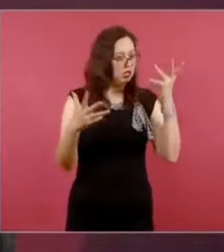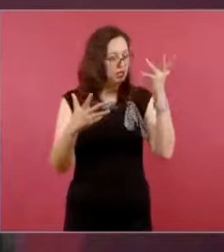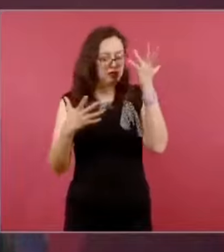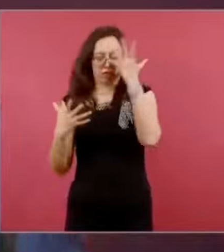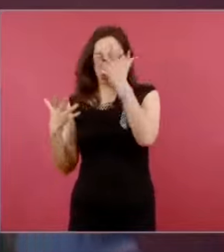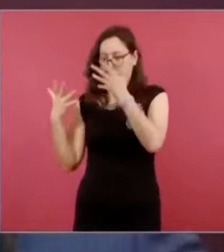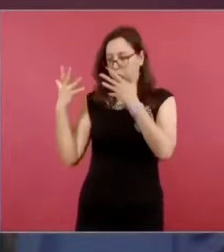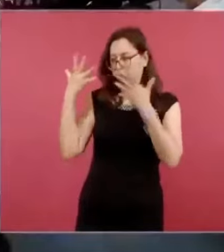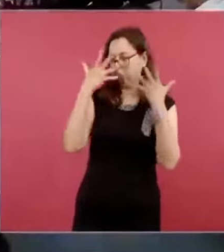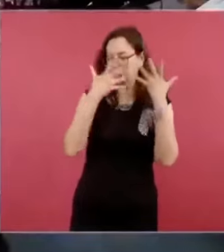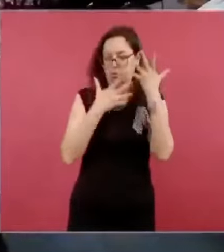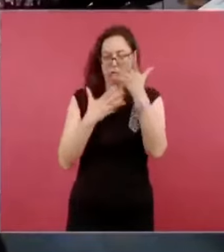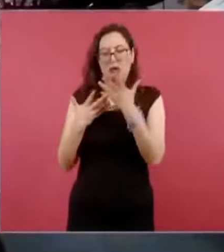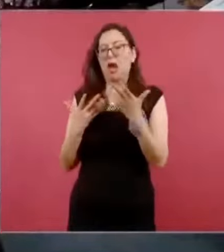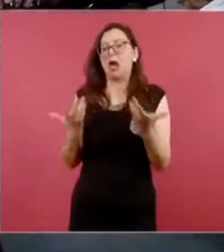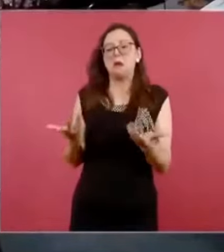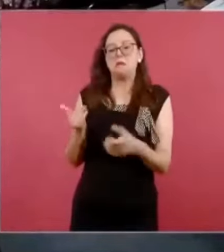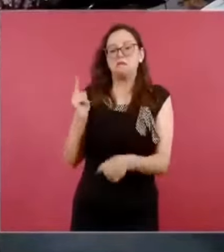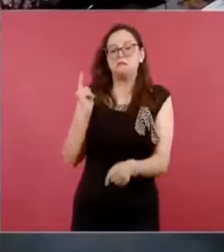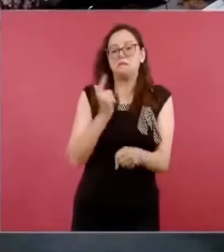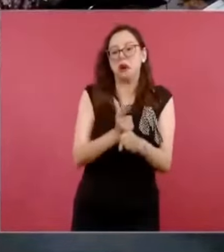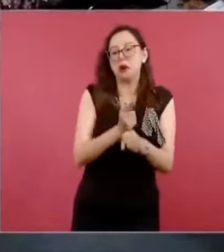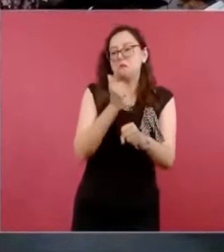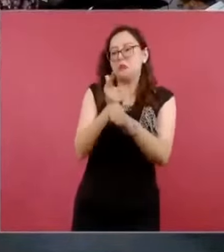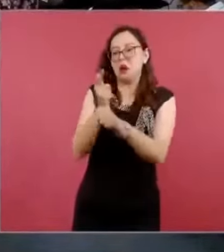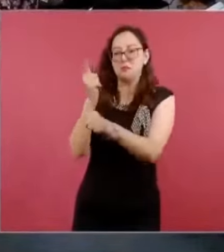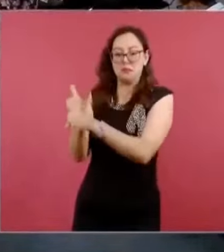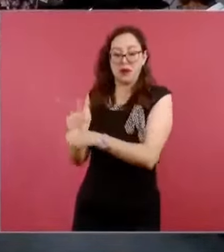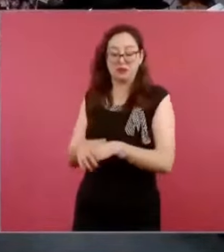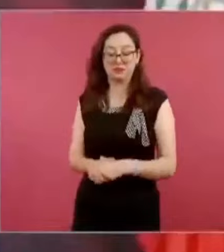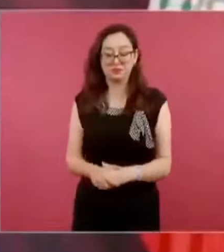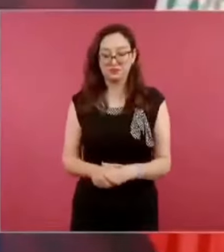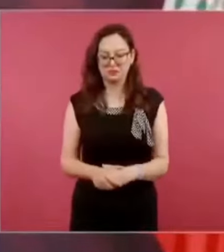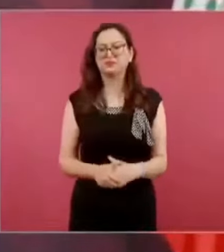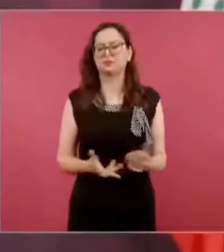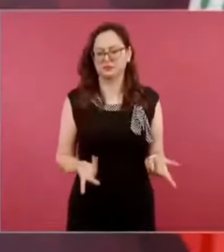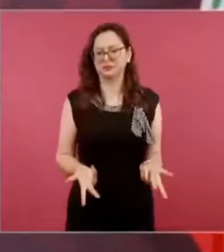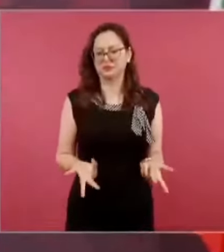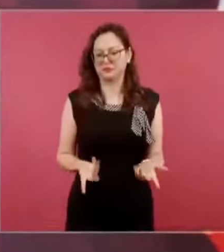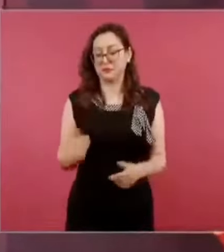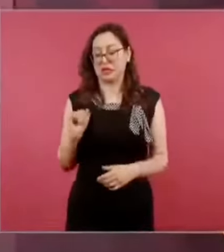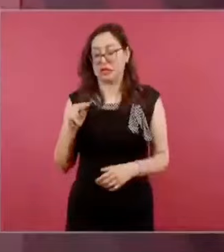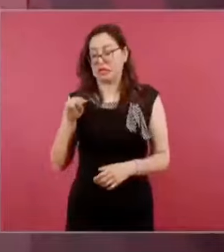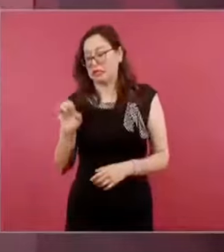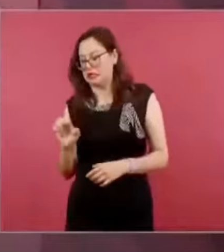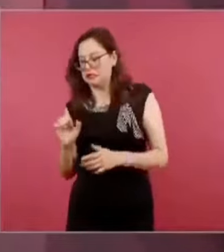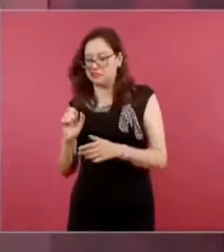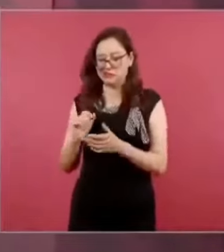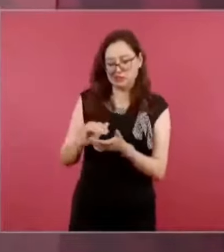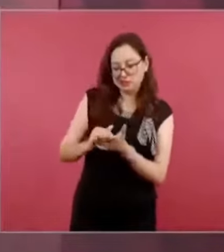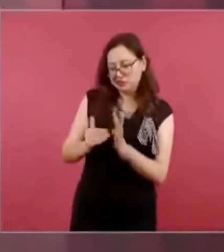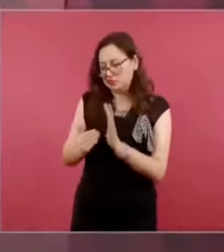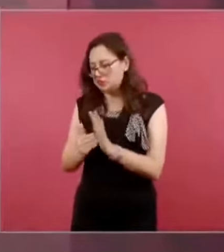porque pues ahí no es ese asunto nada más de los asesores, ahí llega el momento en